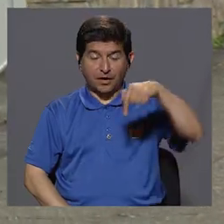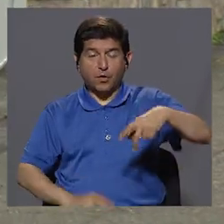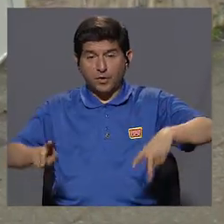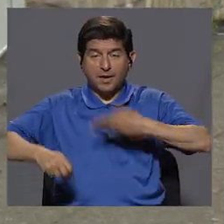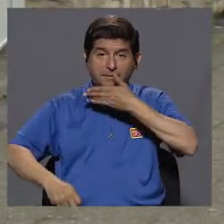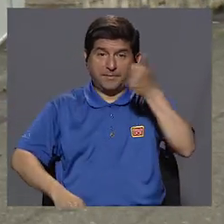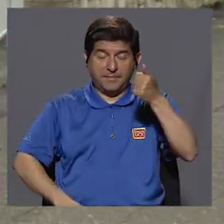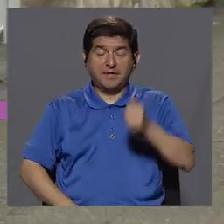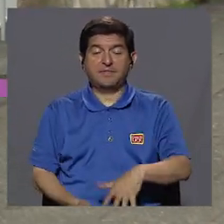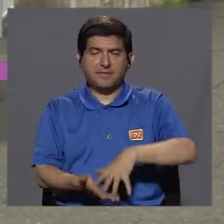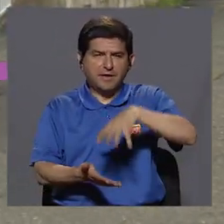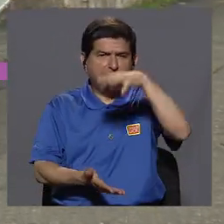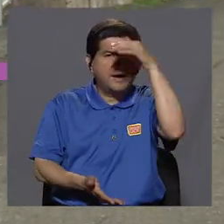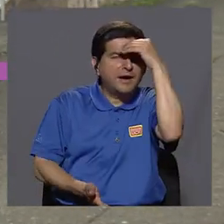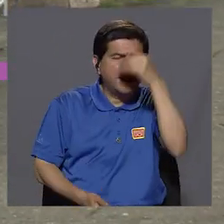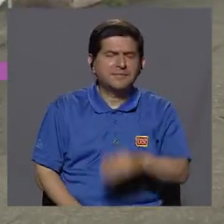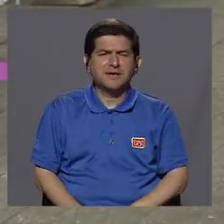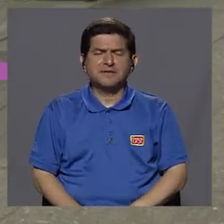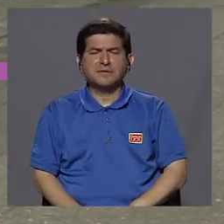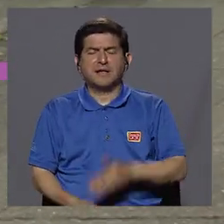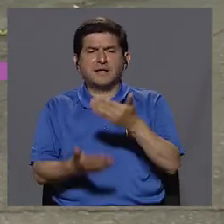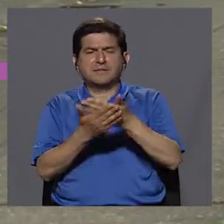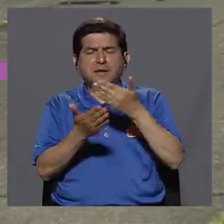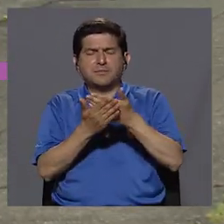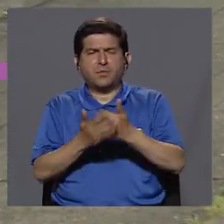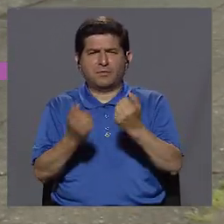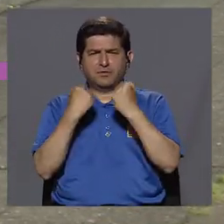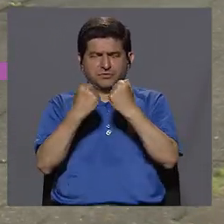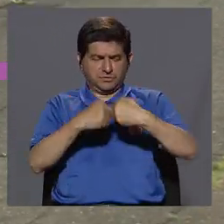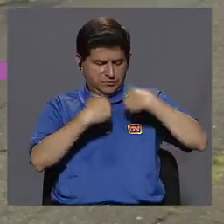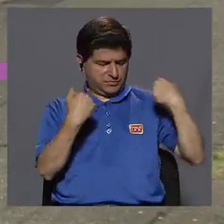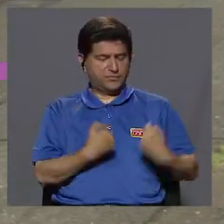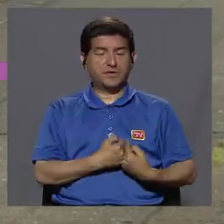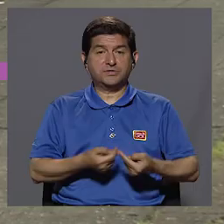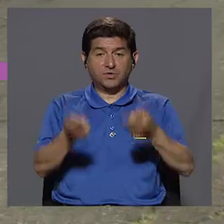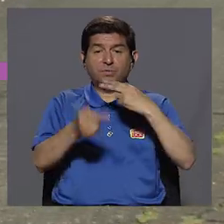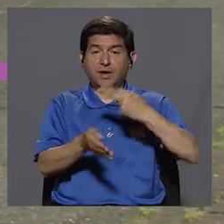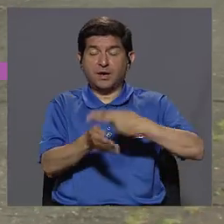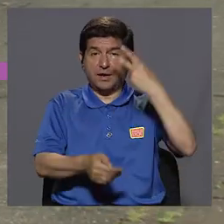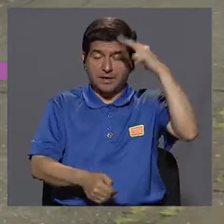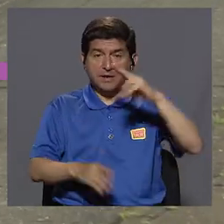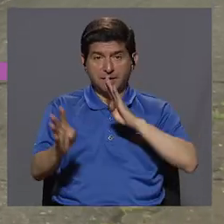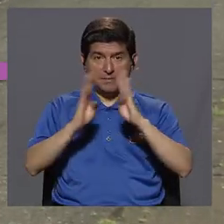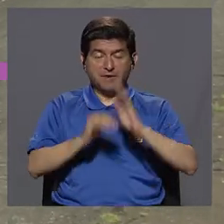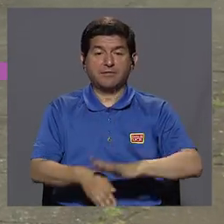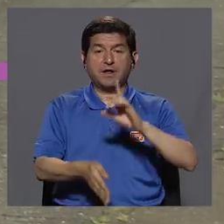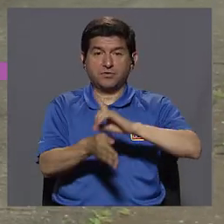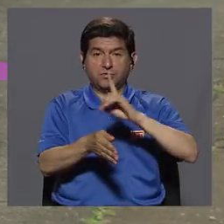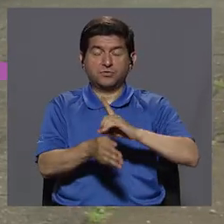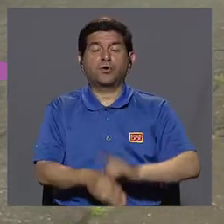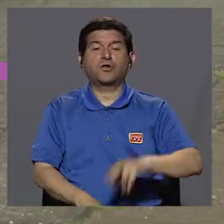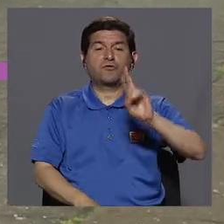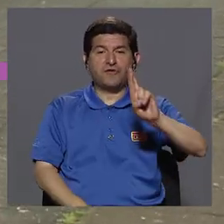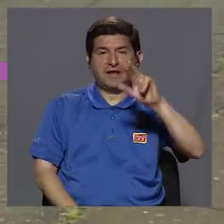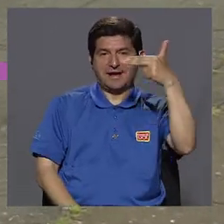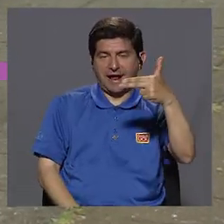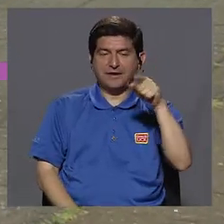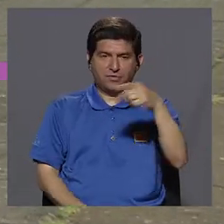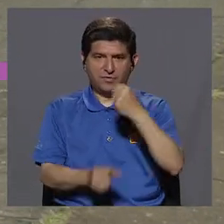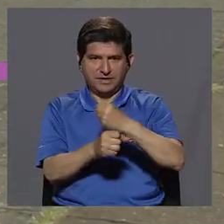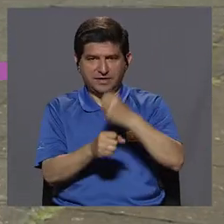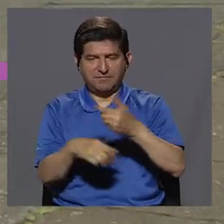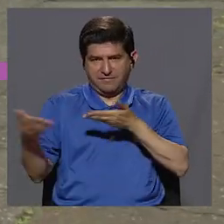hoy en vivir mejor vamos a aprender un poco acerca de las pruebas de esfuerzo vinimos al hospital méxico para conversar con el doctor ricardo chacón